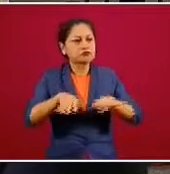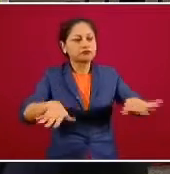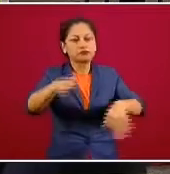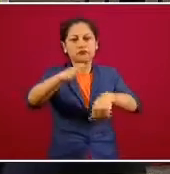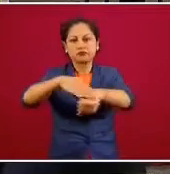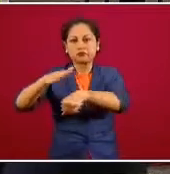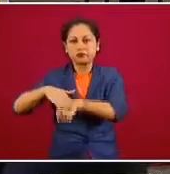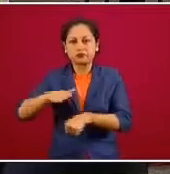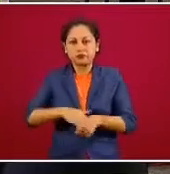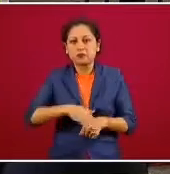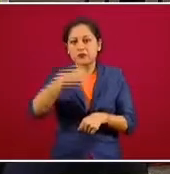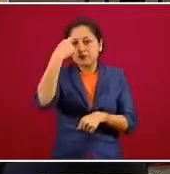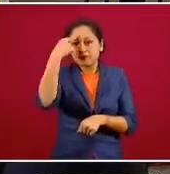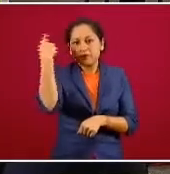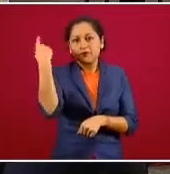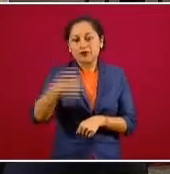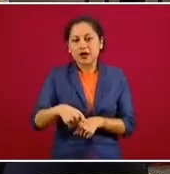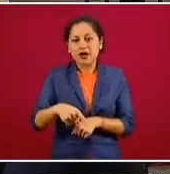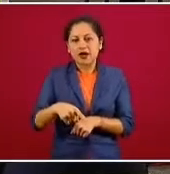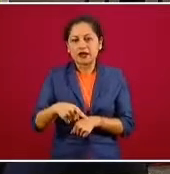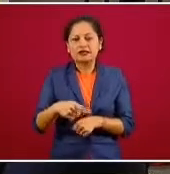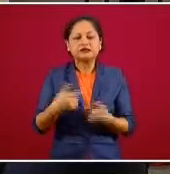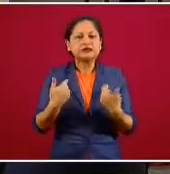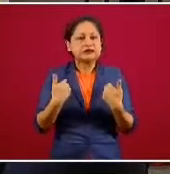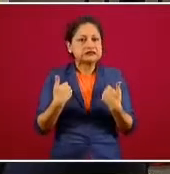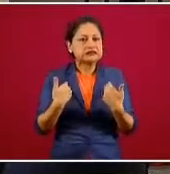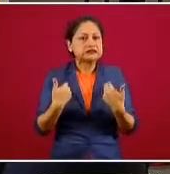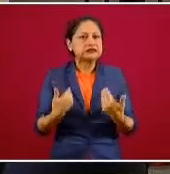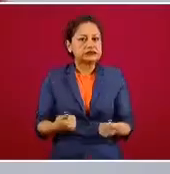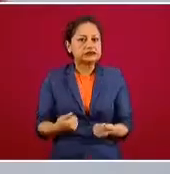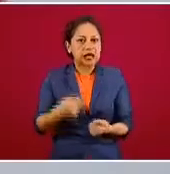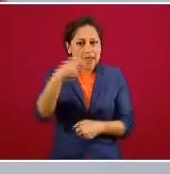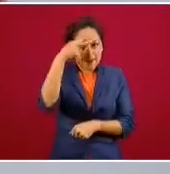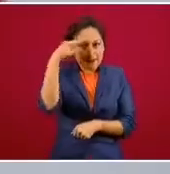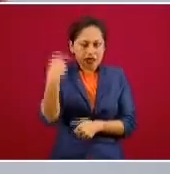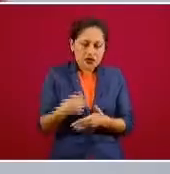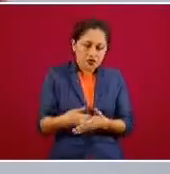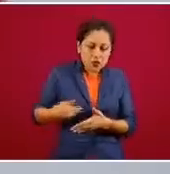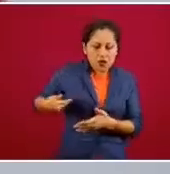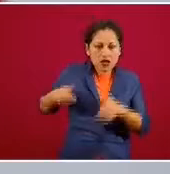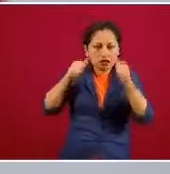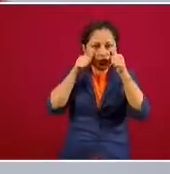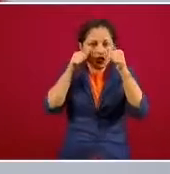aprovechar la oportunidad que México sí tenía de empezar